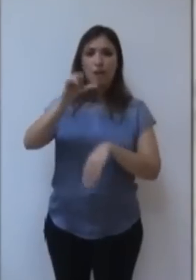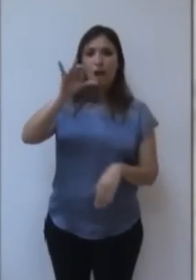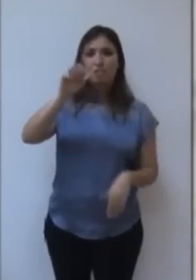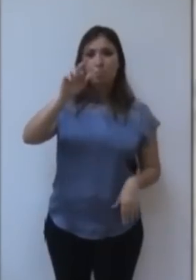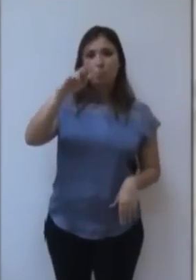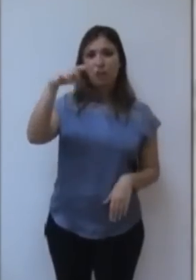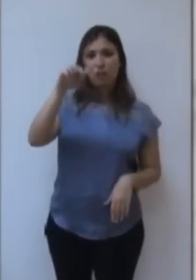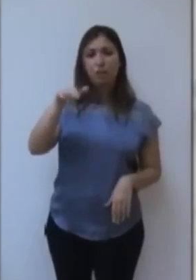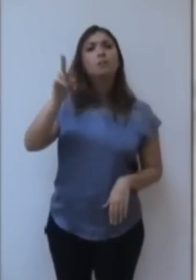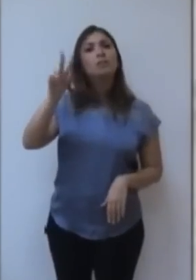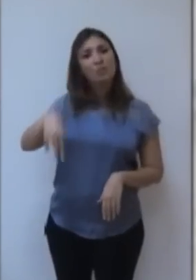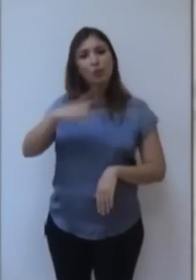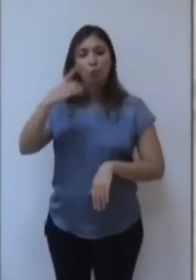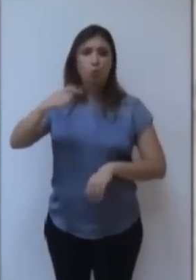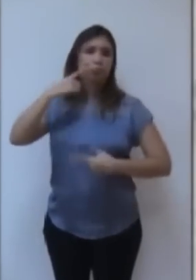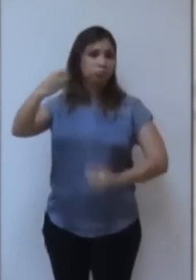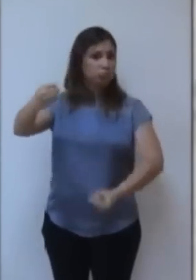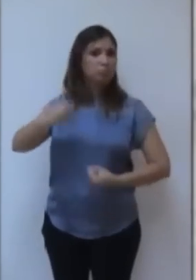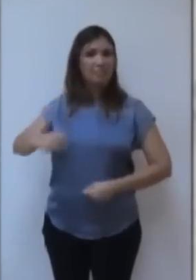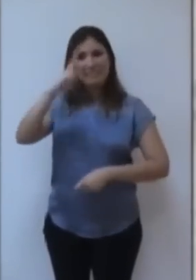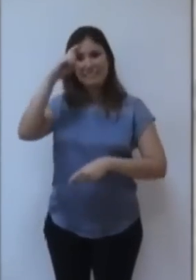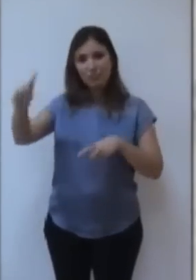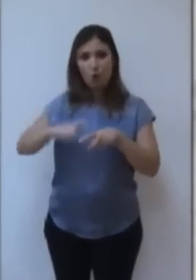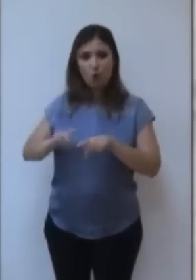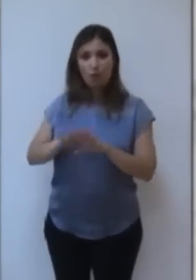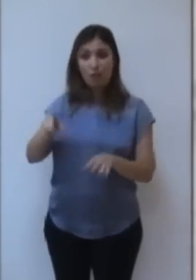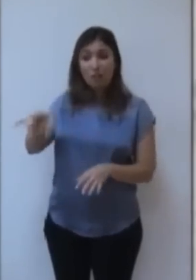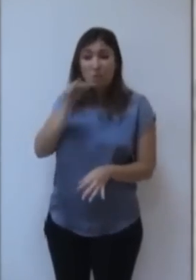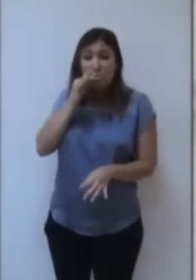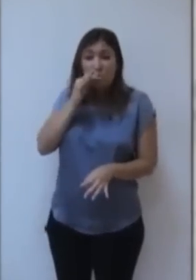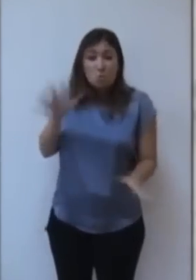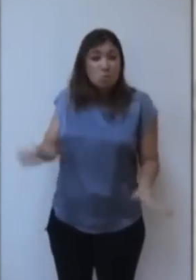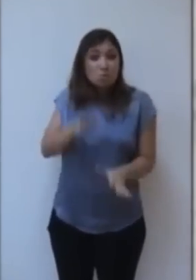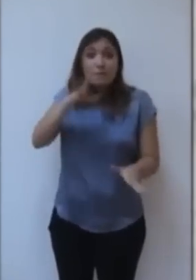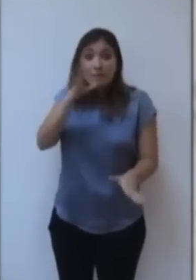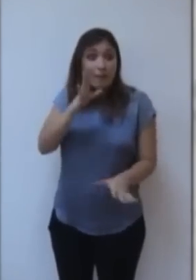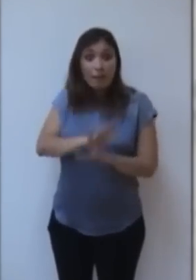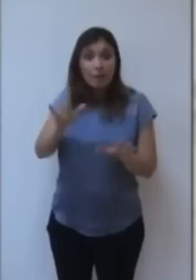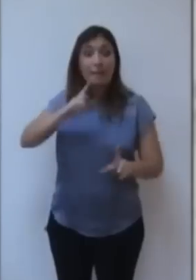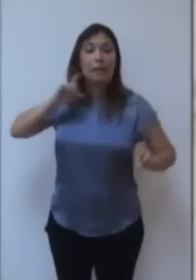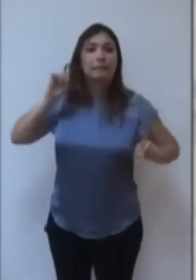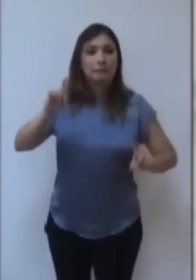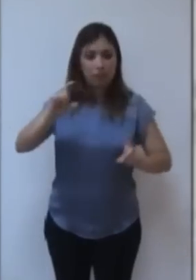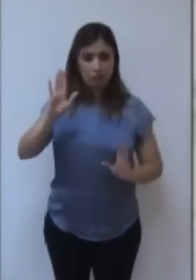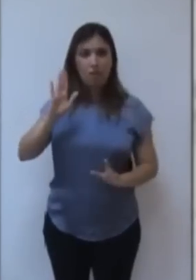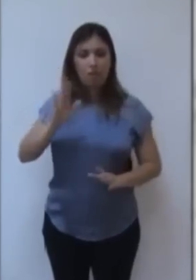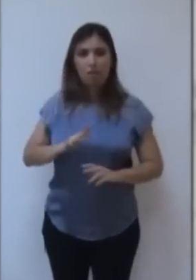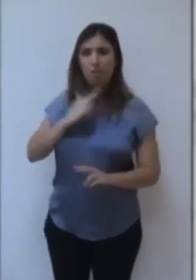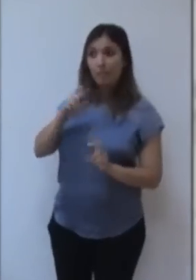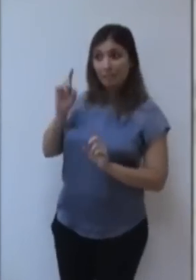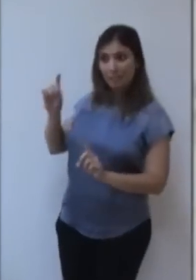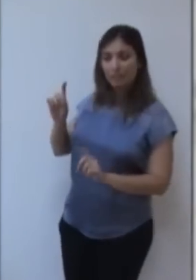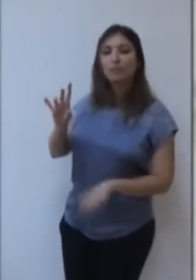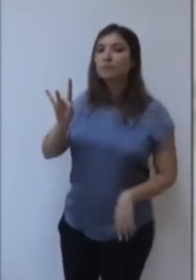psicología, ¿no? Ha aprendido tanto que es increíble, ¿no? Enseña muchísimo, sí. Y viene